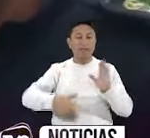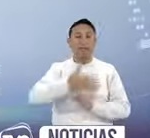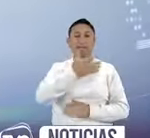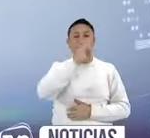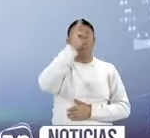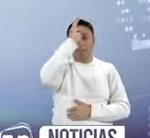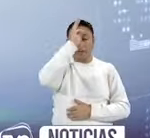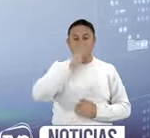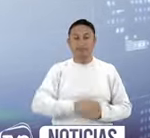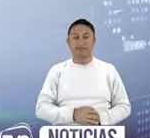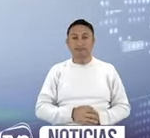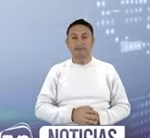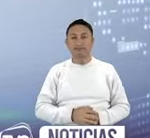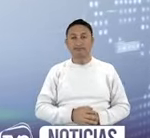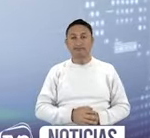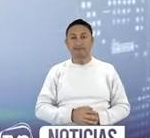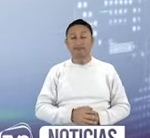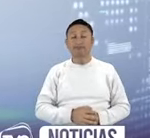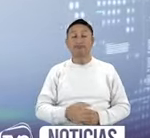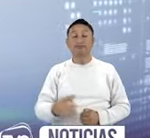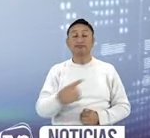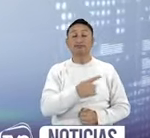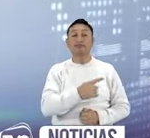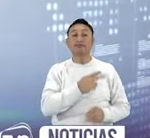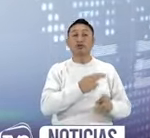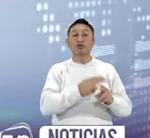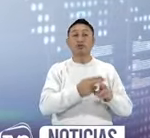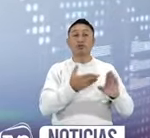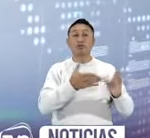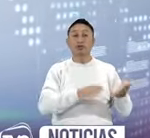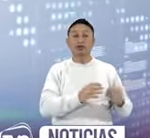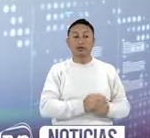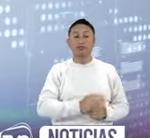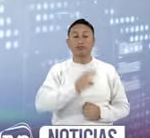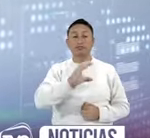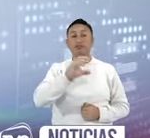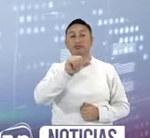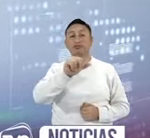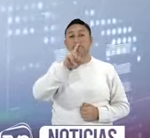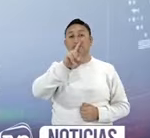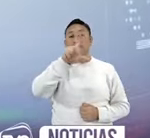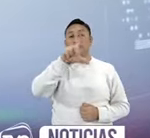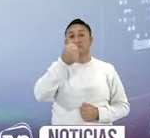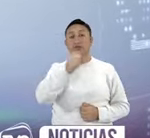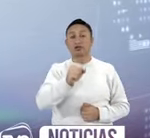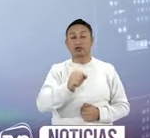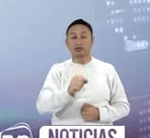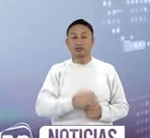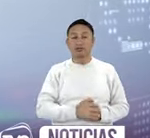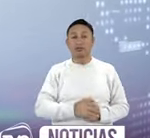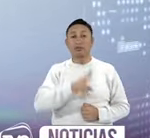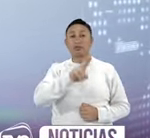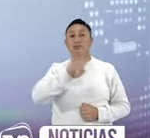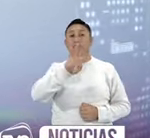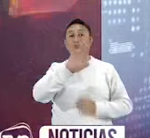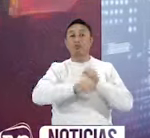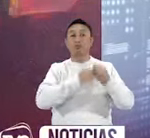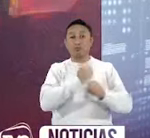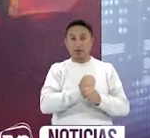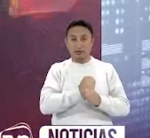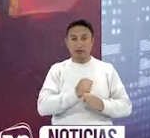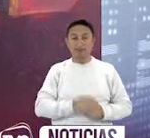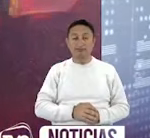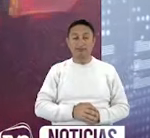Los fallecidos fueron identificados como Carlos Antonio Alcíbar Arévalo, de 24 años, y Washington